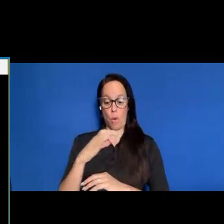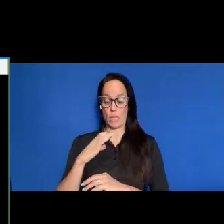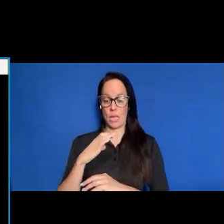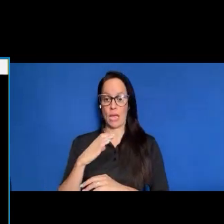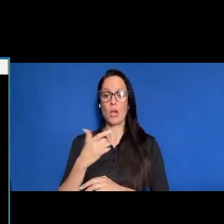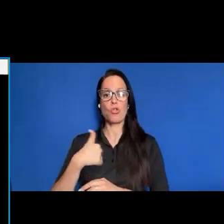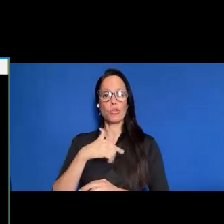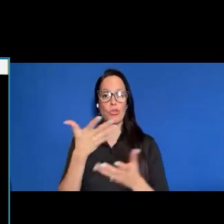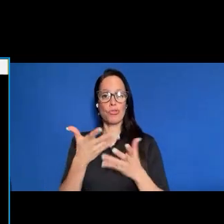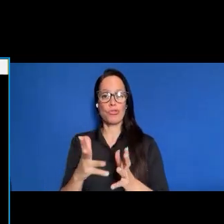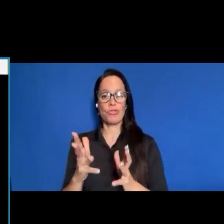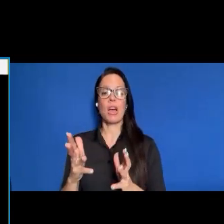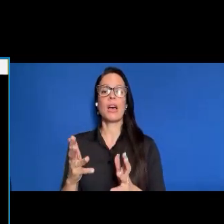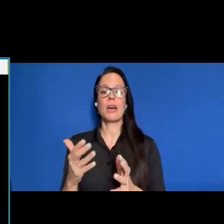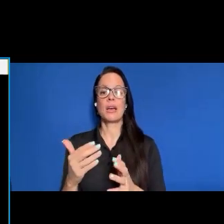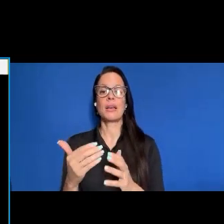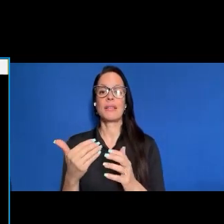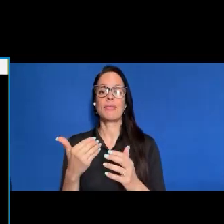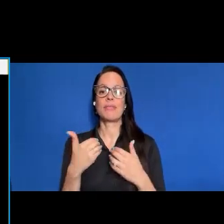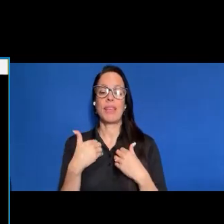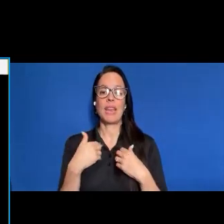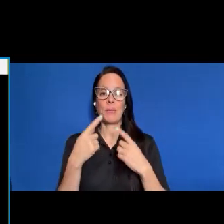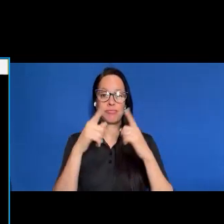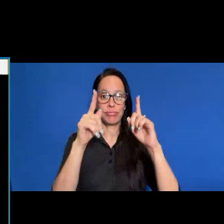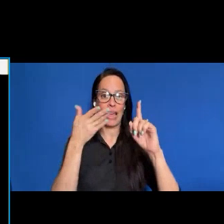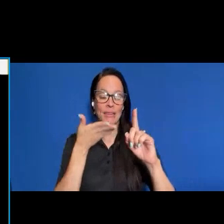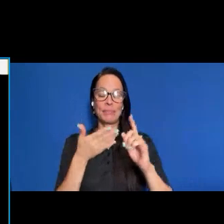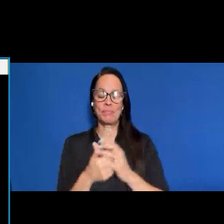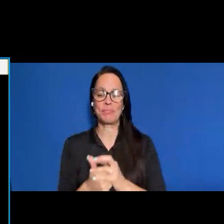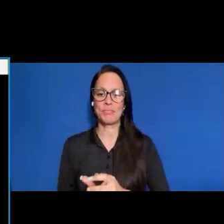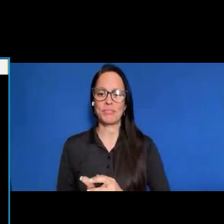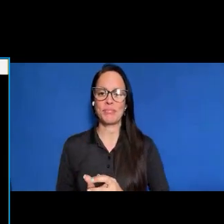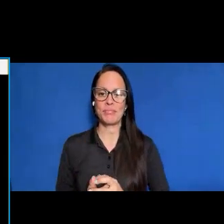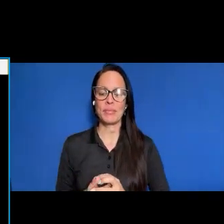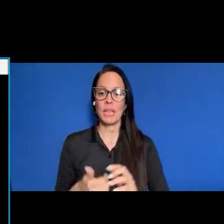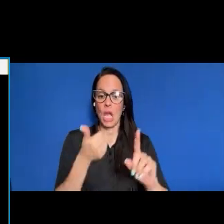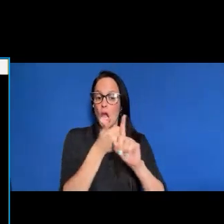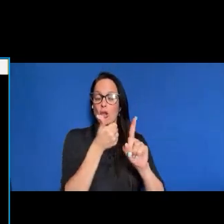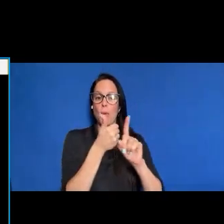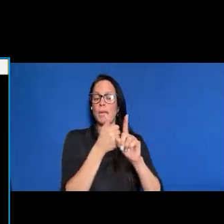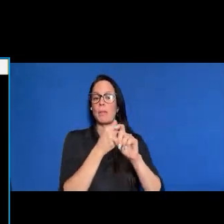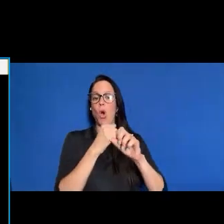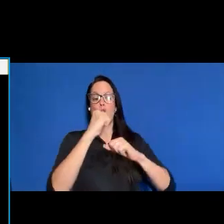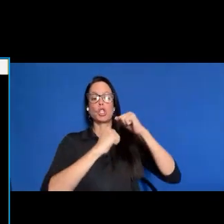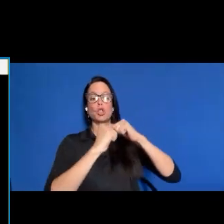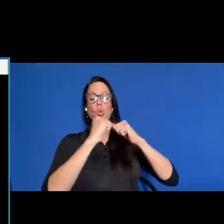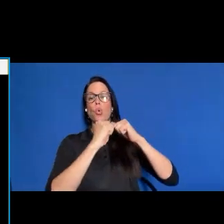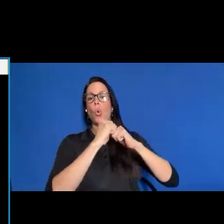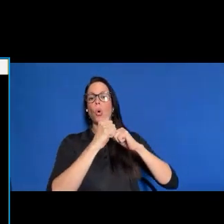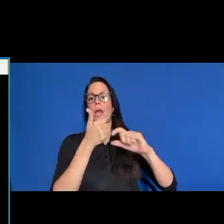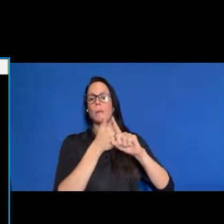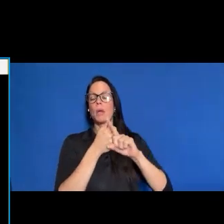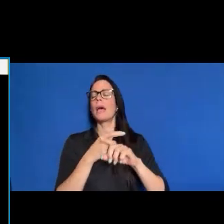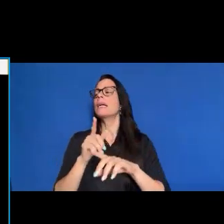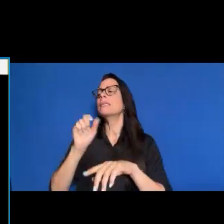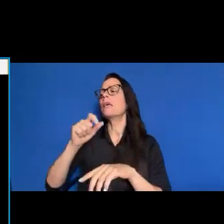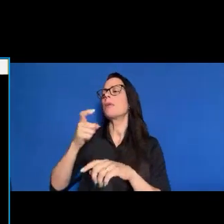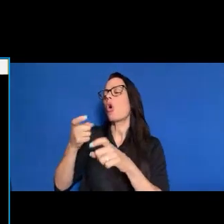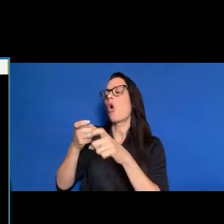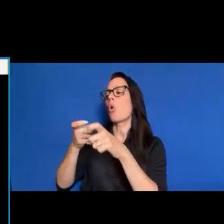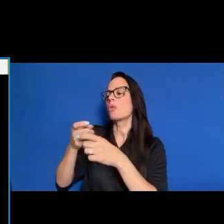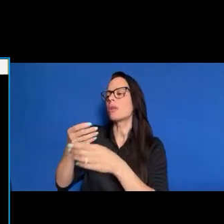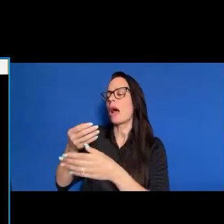un alcance en ese otro. Exacto. Ya, por eso, pero ellos tienen su propia estructura. Pero yo lo digo a manera de información, ¿verdad? De ayudarlos a los alcaldes. Porque,